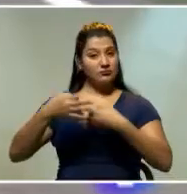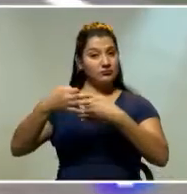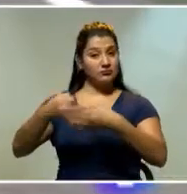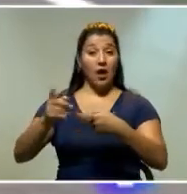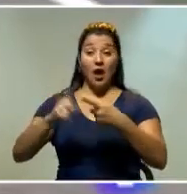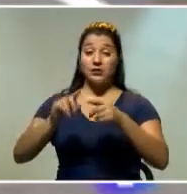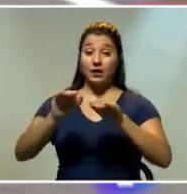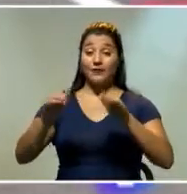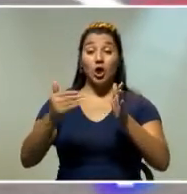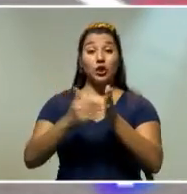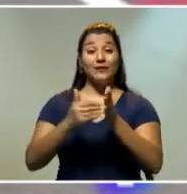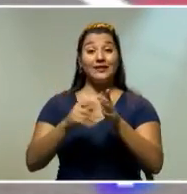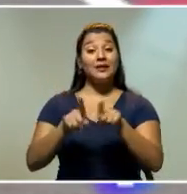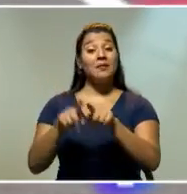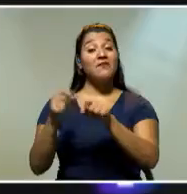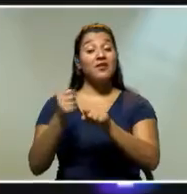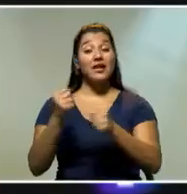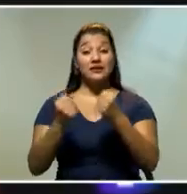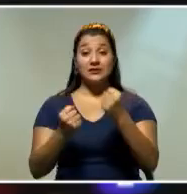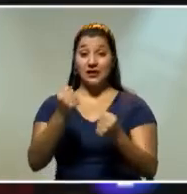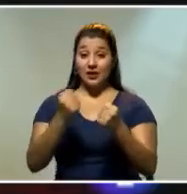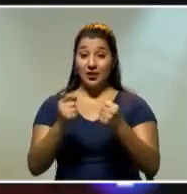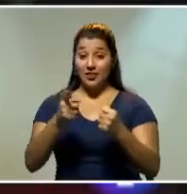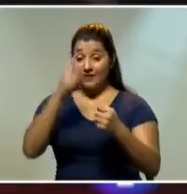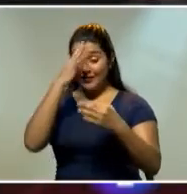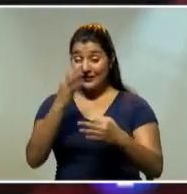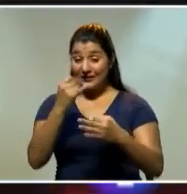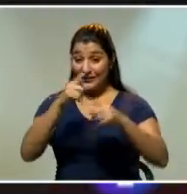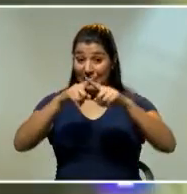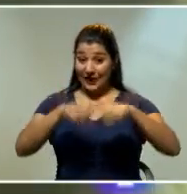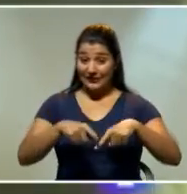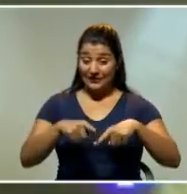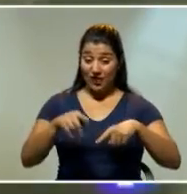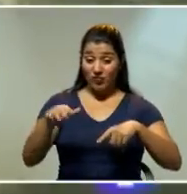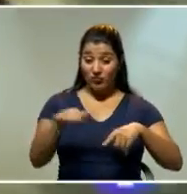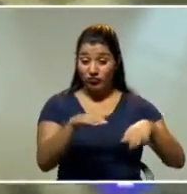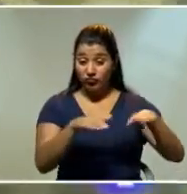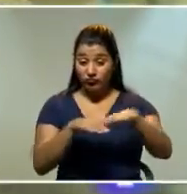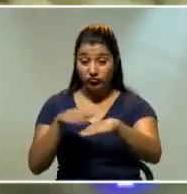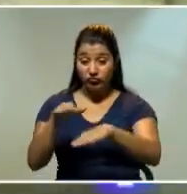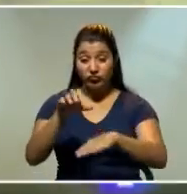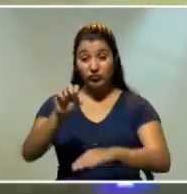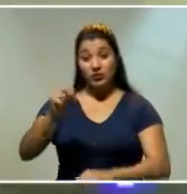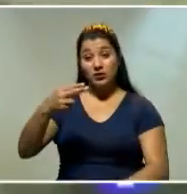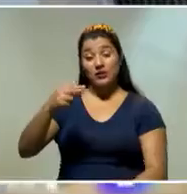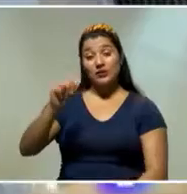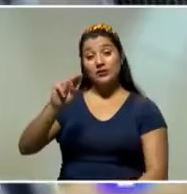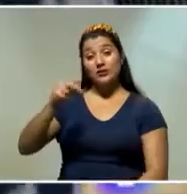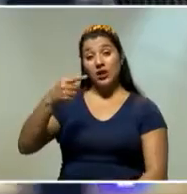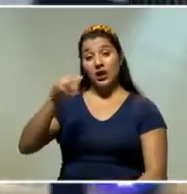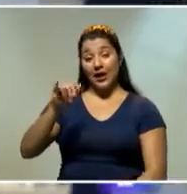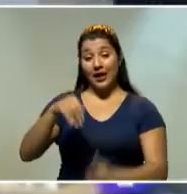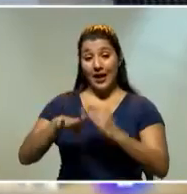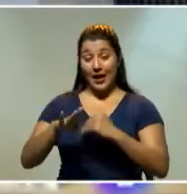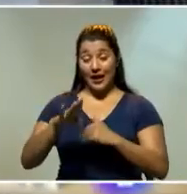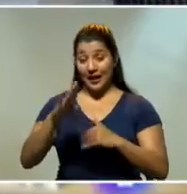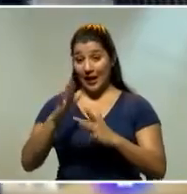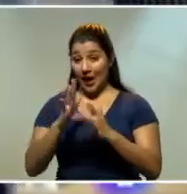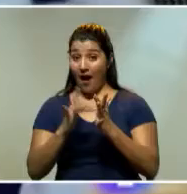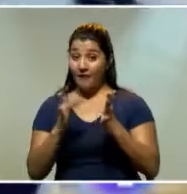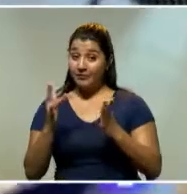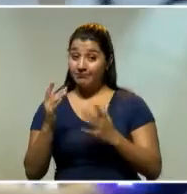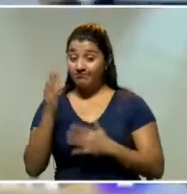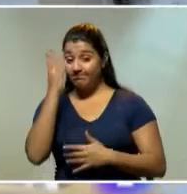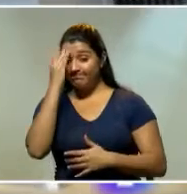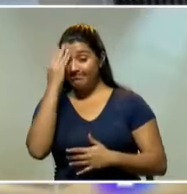la Federación de Automovilismo debe decidir si cancela el Gran Premio de Fórmula 1 de Shanghái de abril. En Tokio temen que el coronavirus pueda